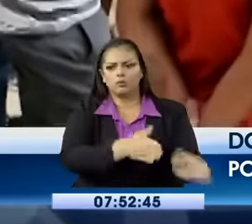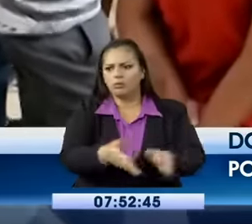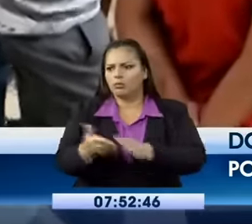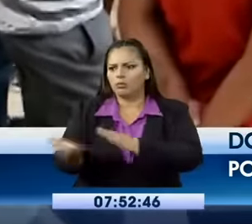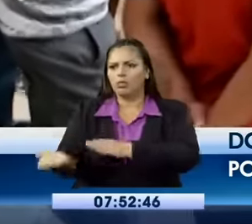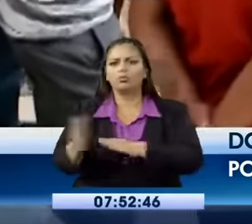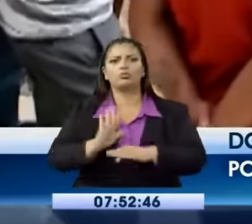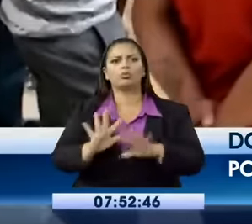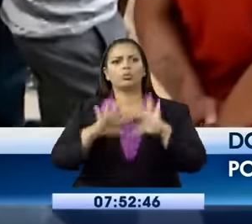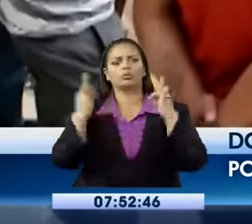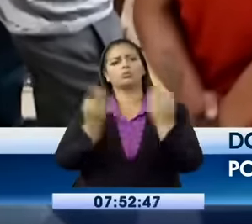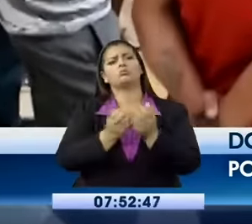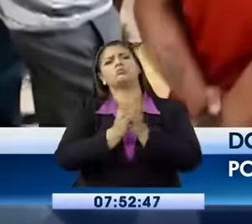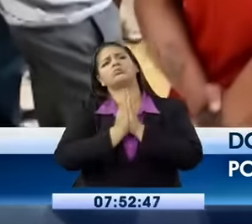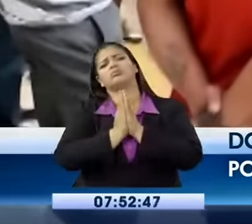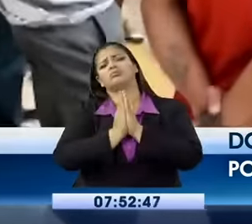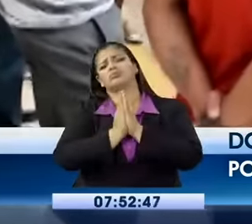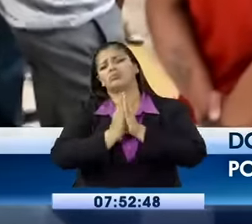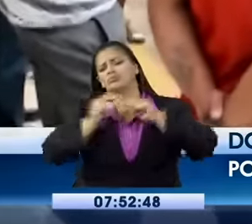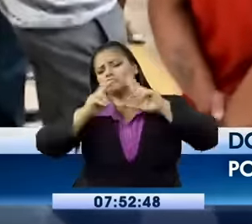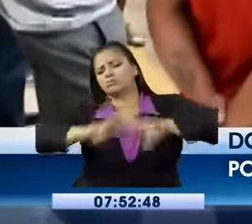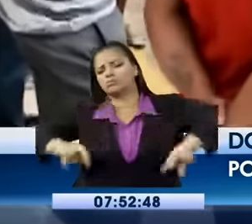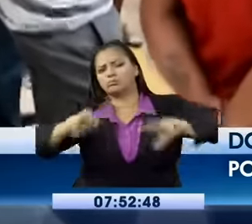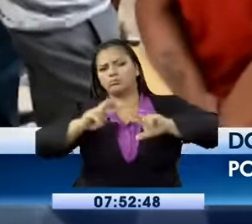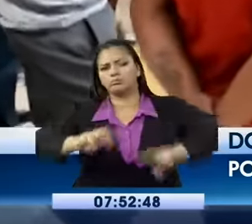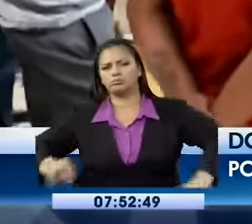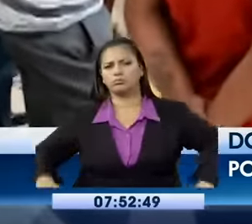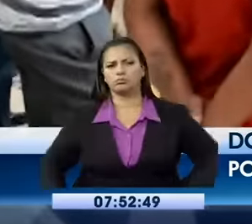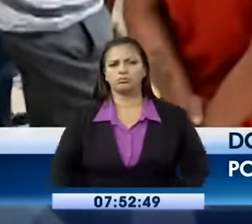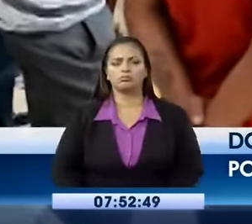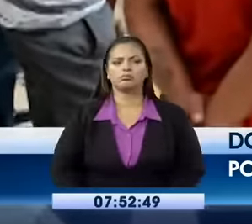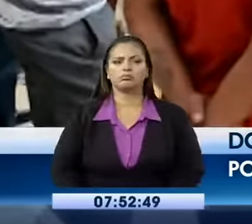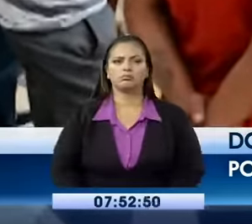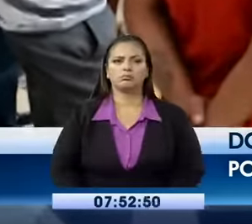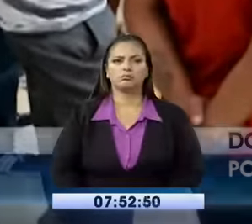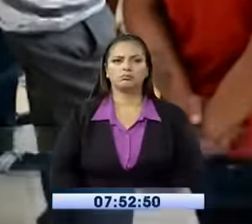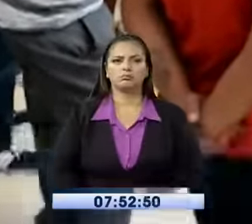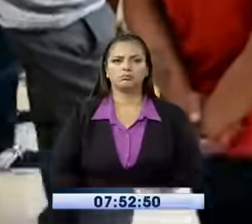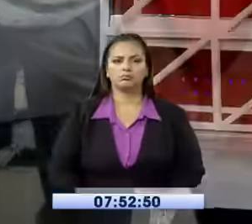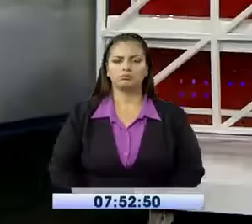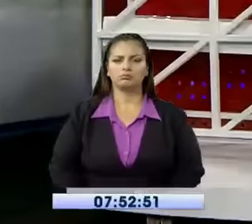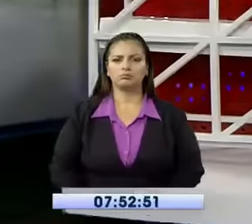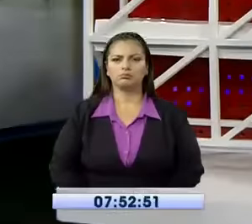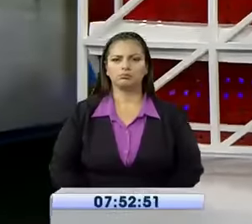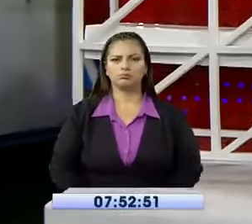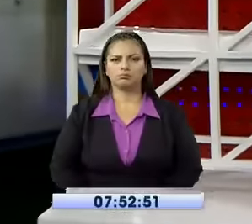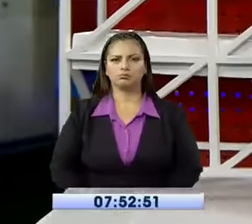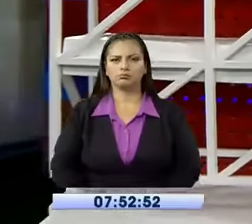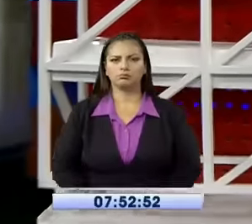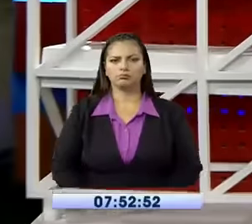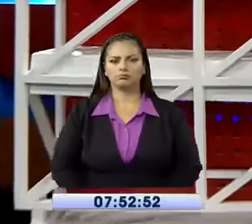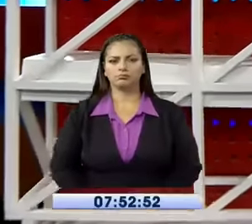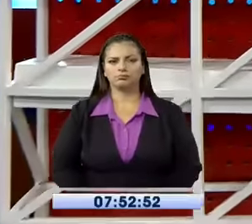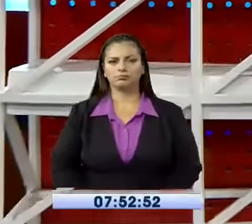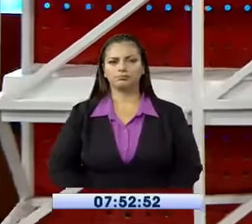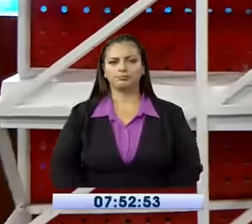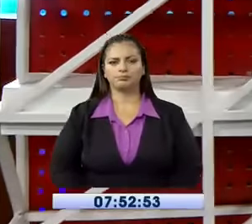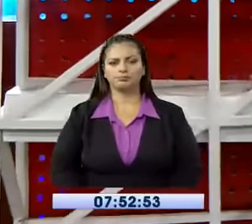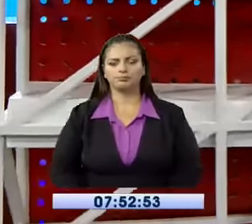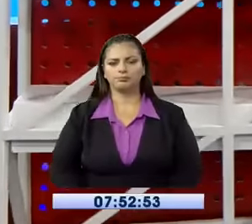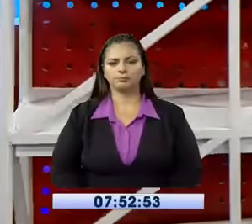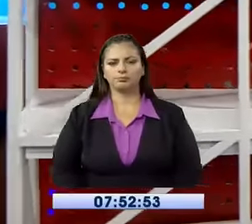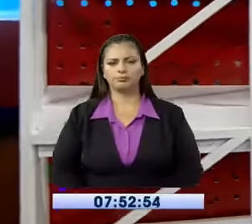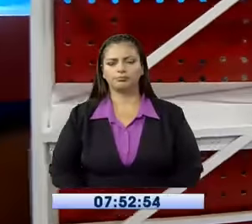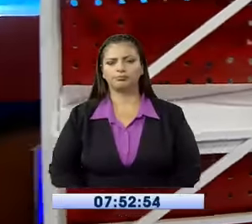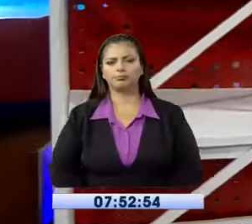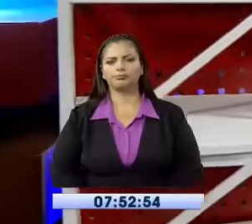el caso sea investigado desde los ríos informó odet Camacho y un hombre fue hallado sin